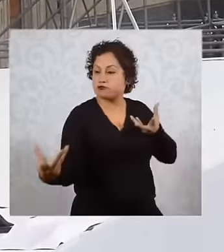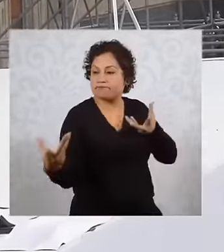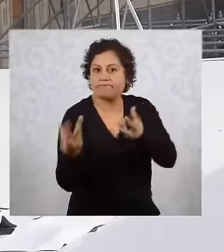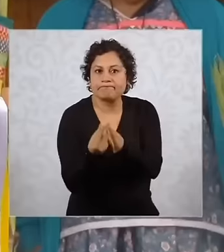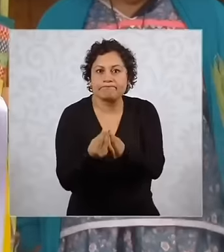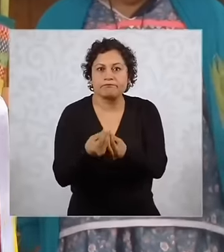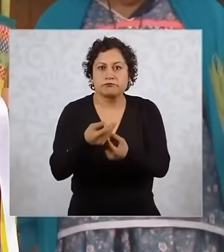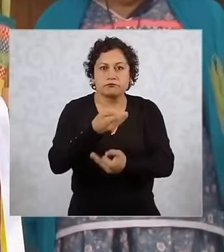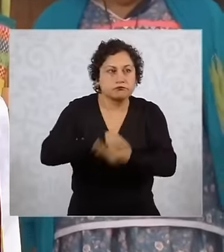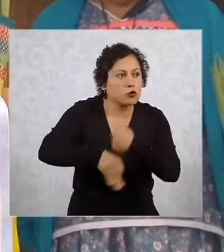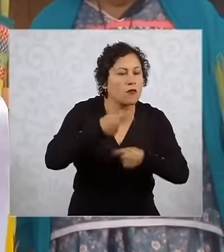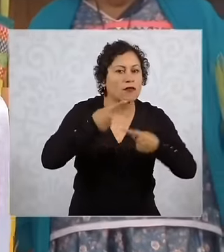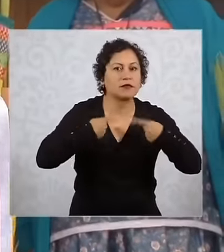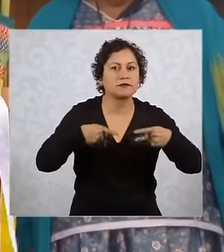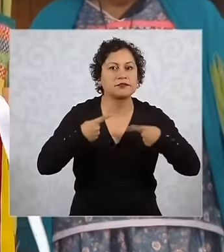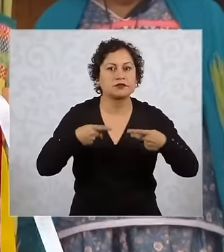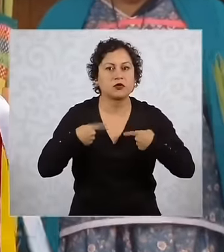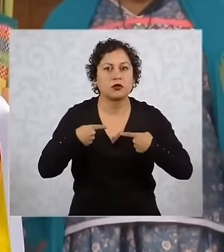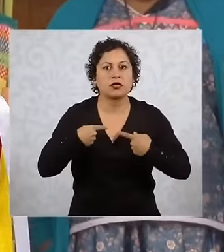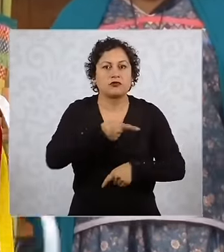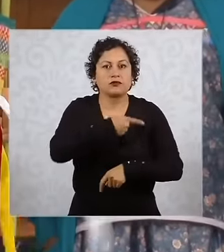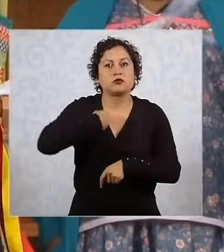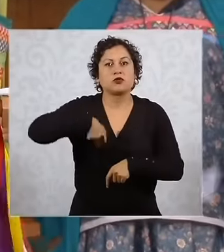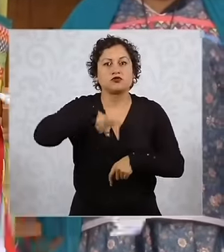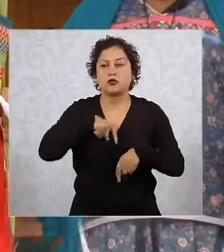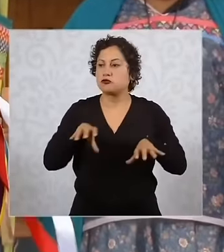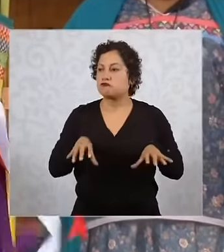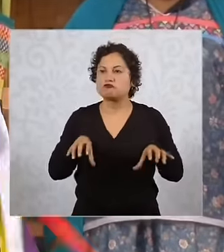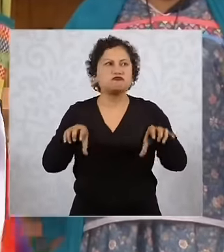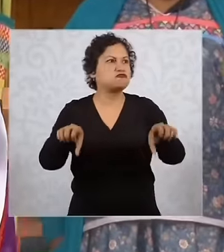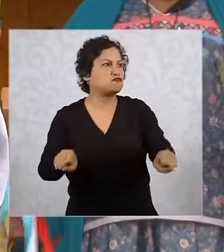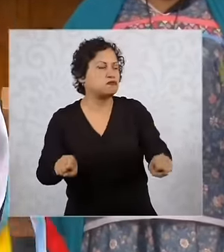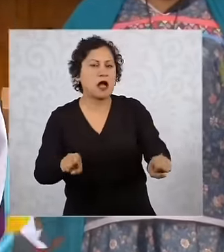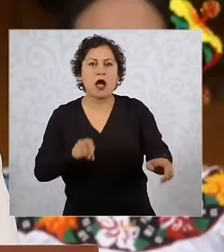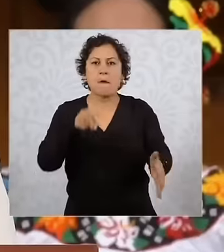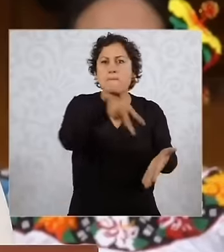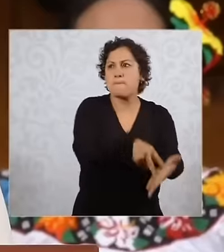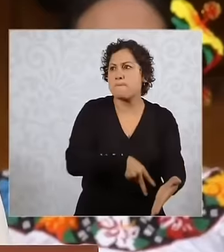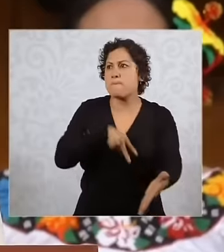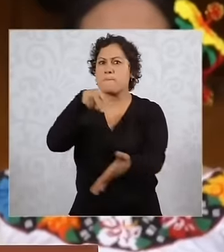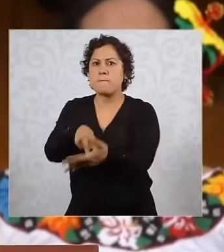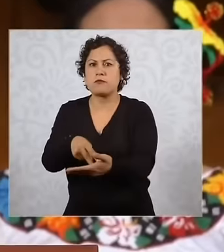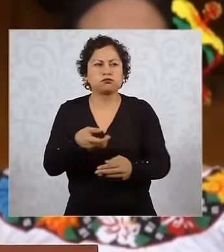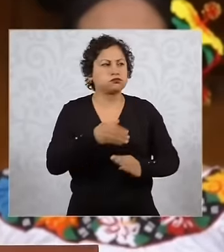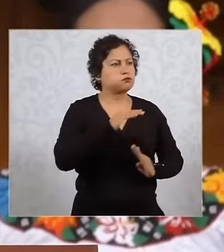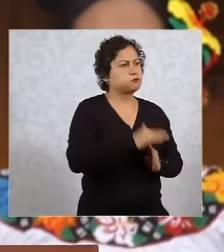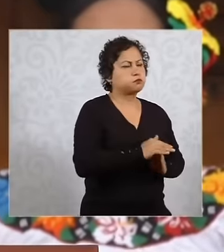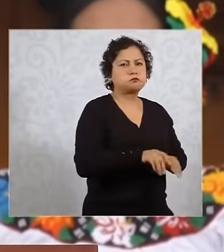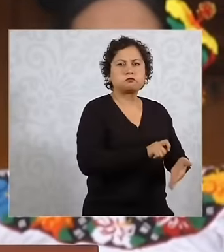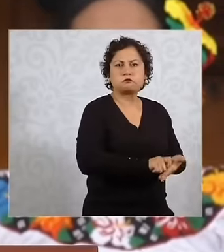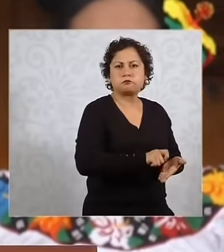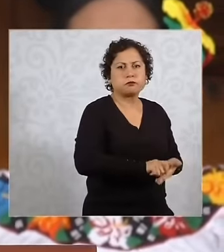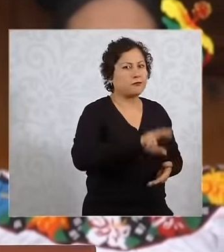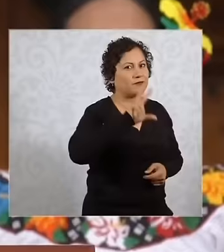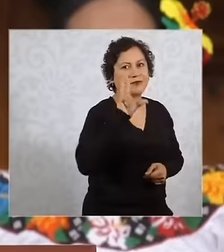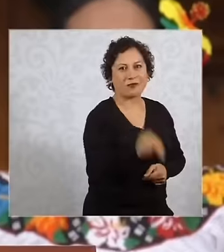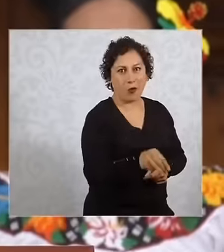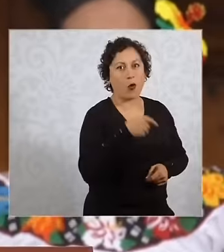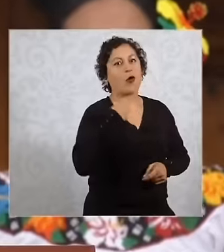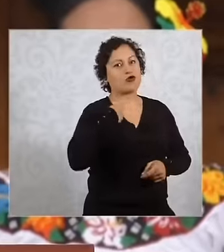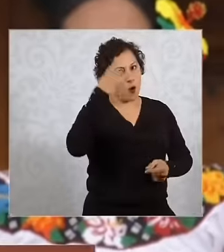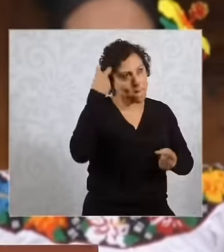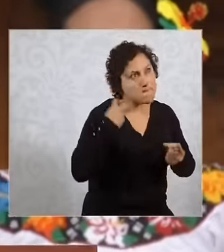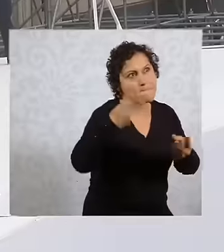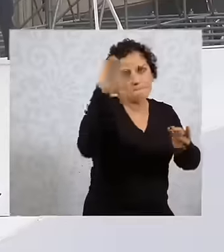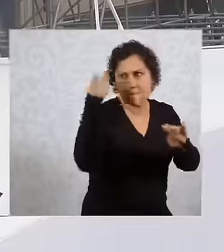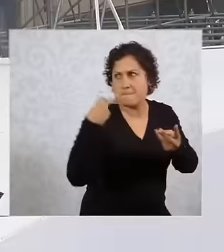territorio, no de escritorio. Seguiré visitando todos los estados de la República